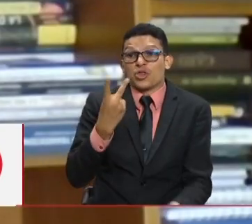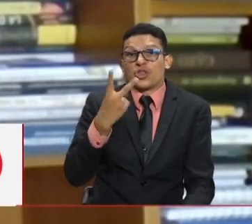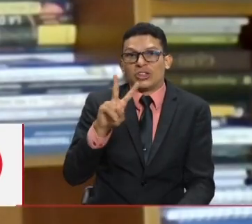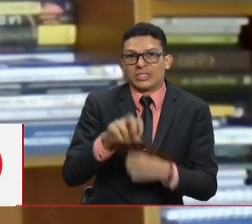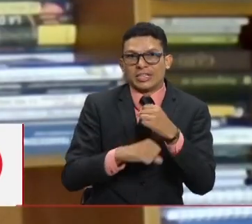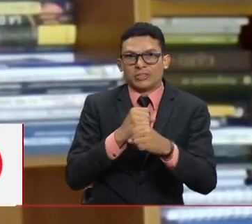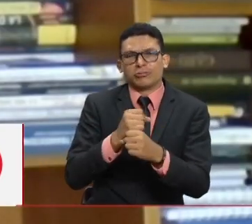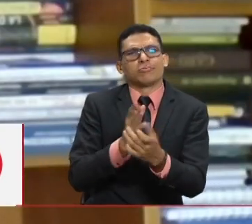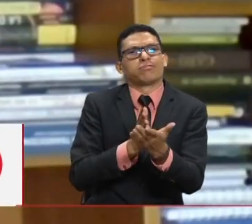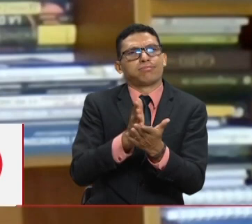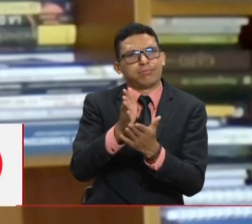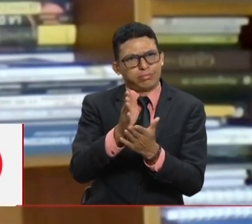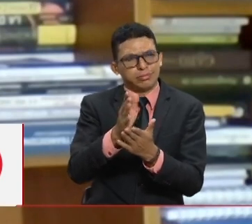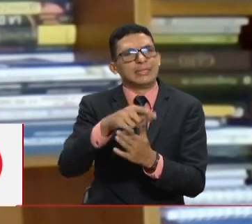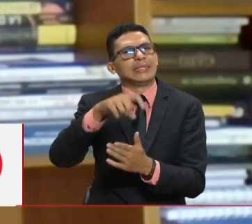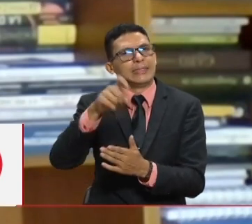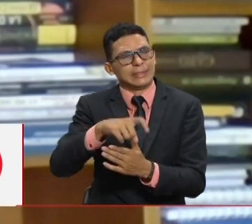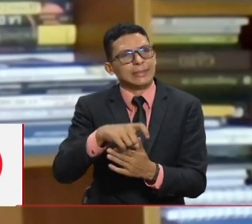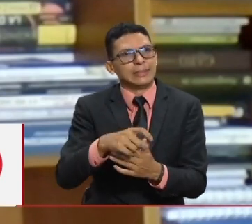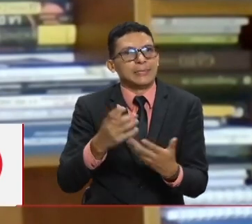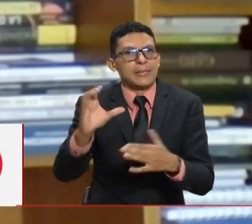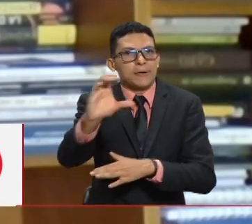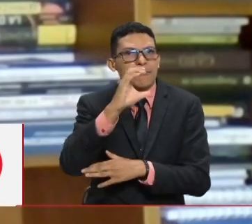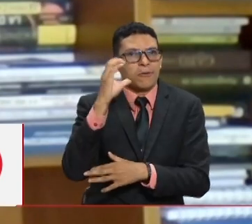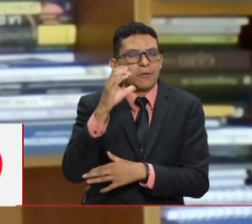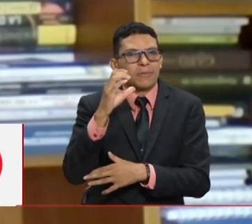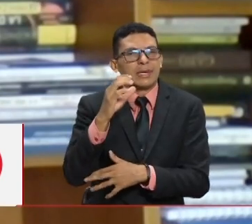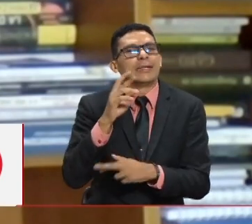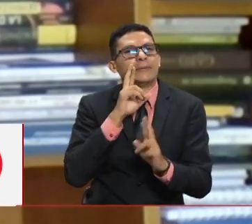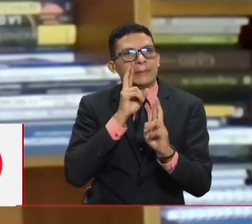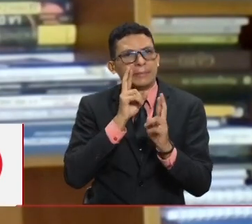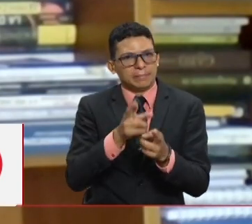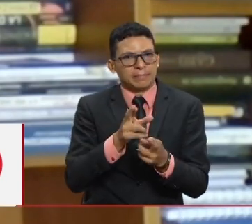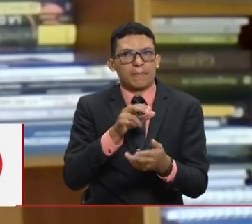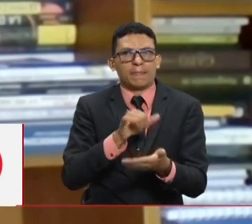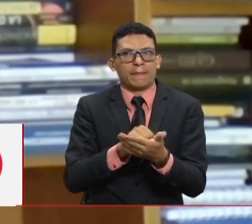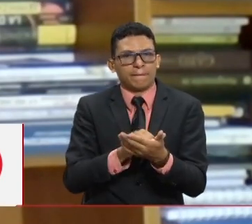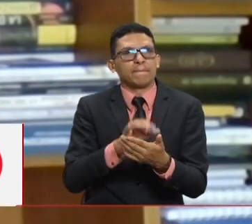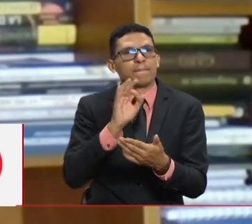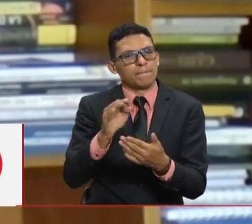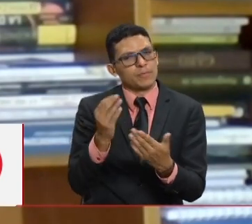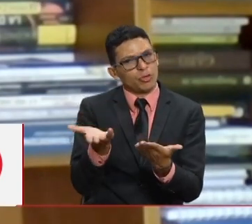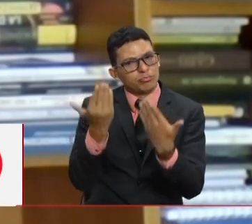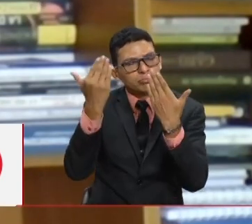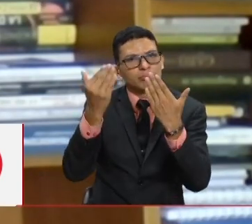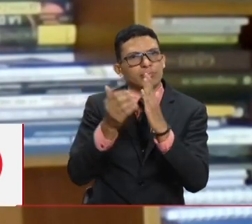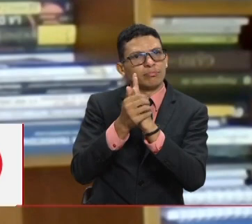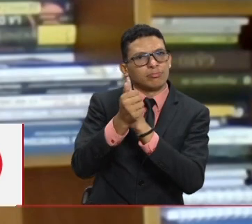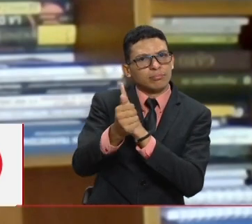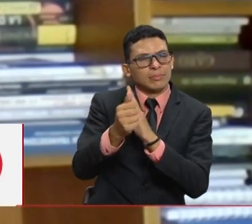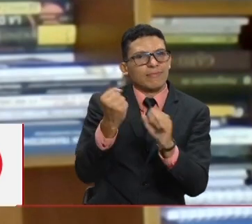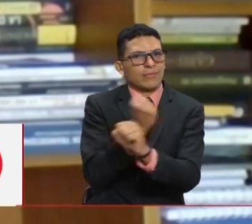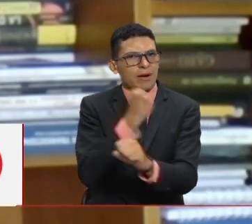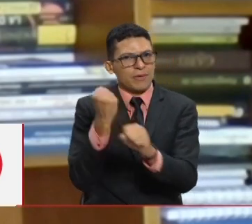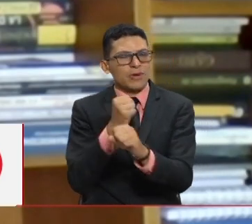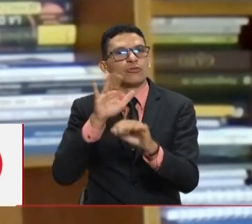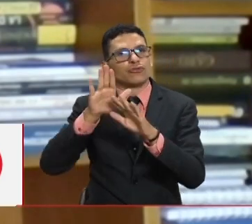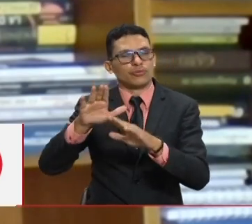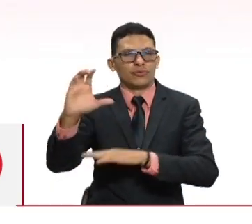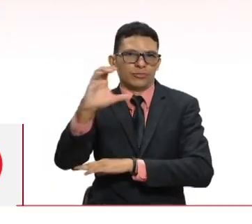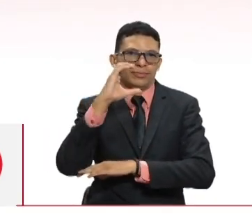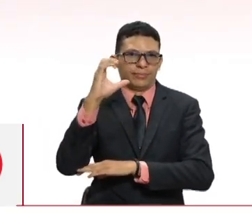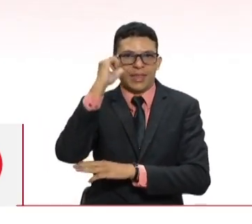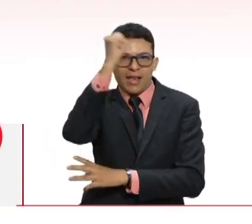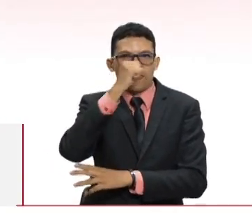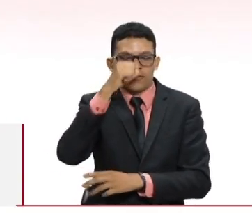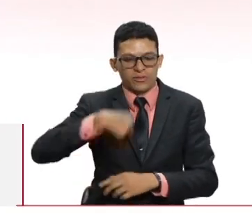que sigue siendo indispensable que Colombia reconozca el valor, el talento y el trabajo de ese país afro